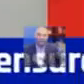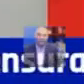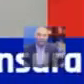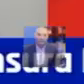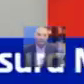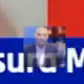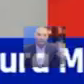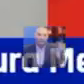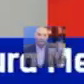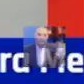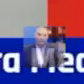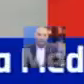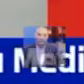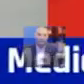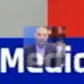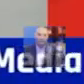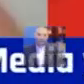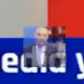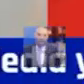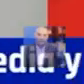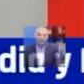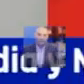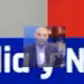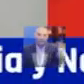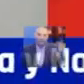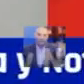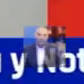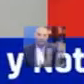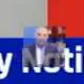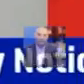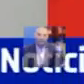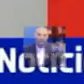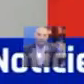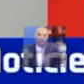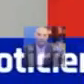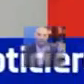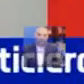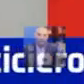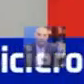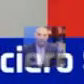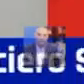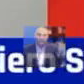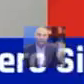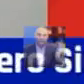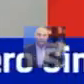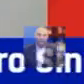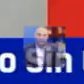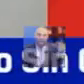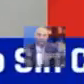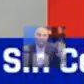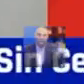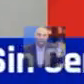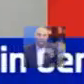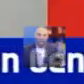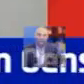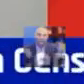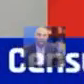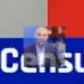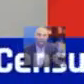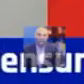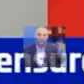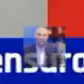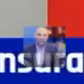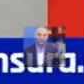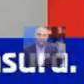a cierta ex primera dama y cierta ex esposa de Enrique Peña Nieto. Y es que en estas